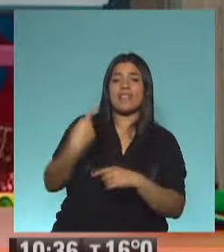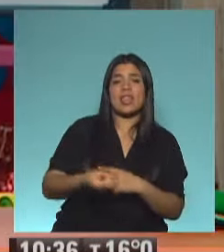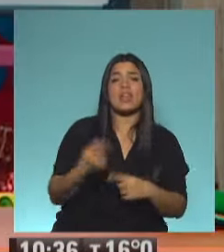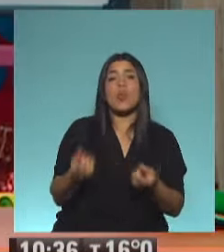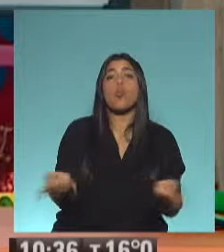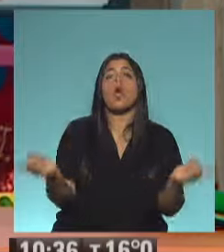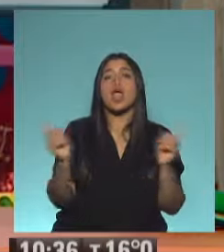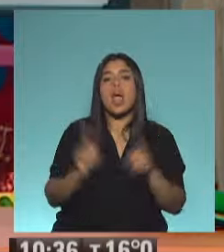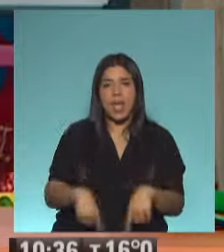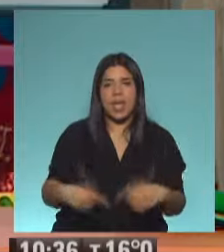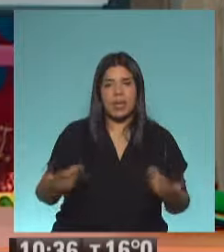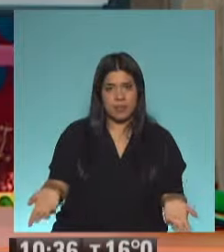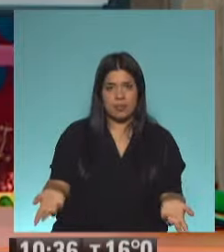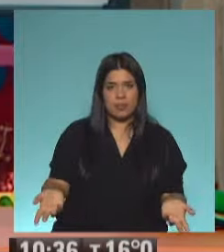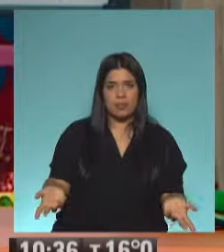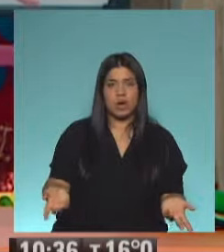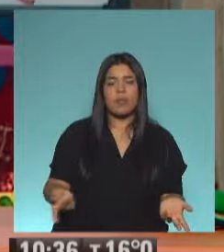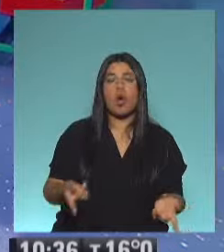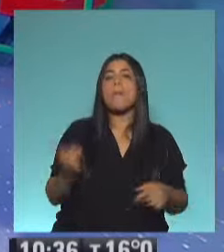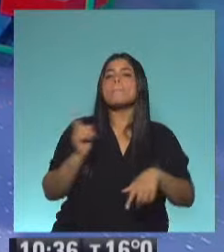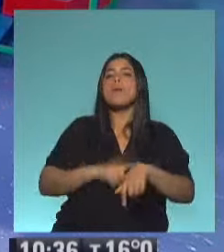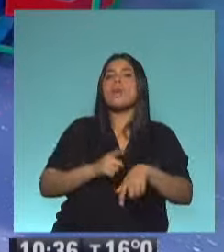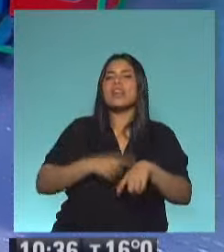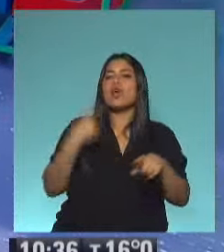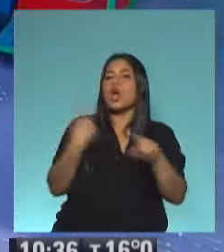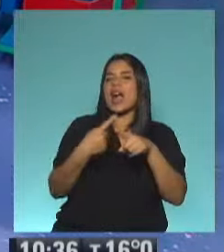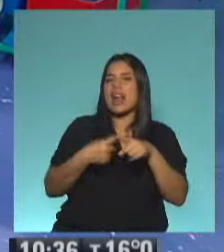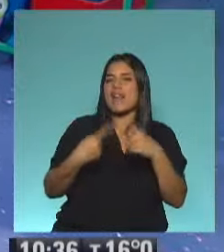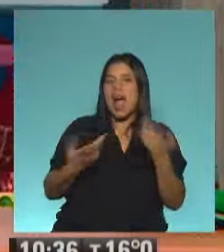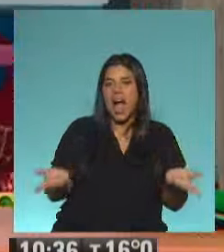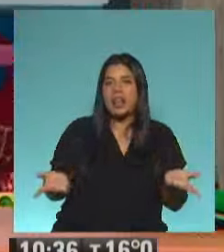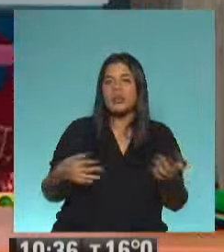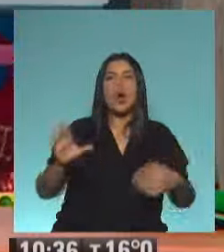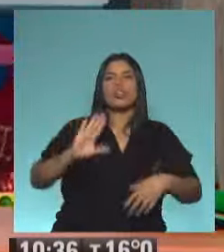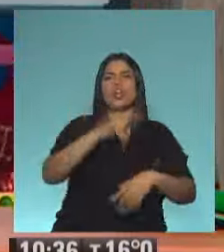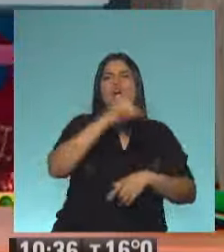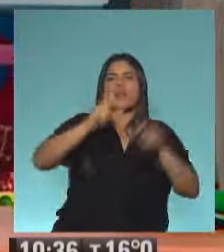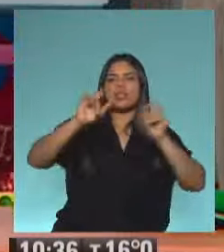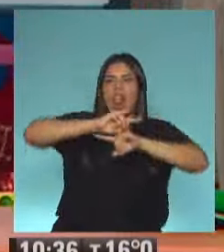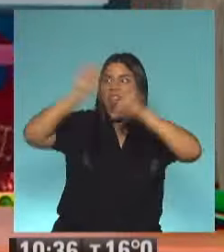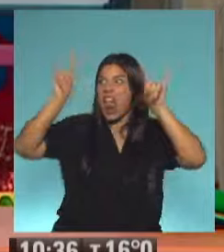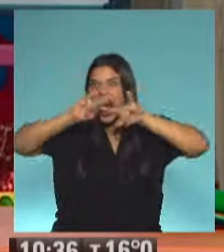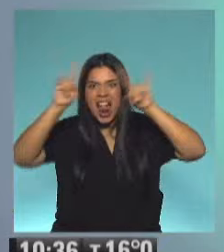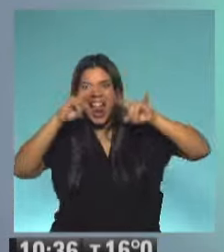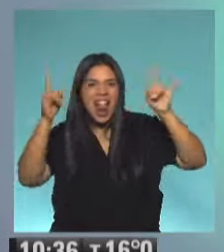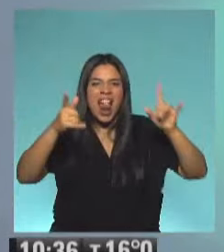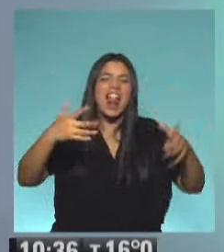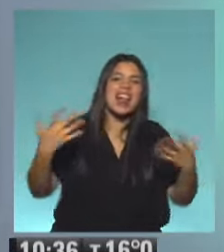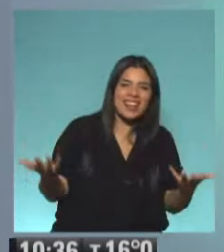a la normalidad. En el carnaval se libera, sí, el diablo, el espíritu del carnaval, y después se quema y todo vuelve a la